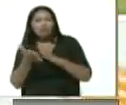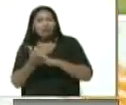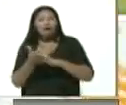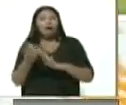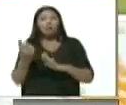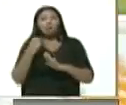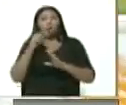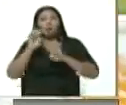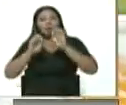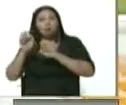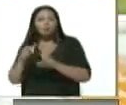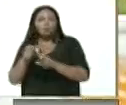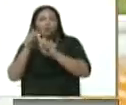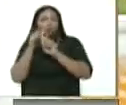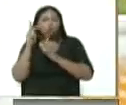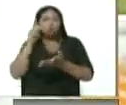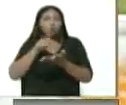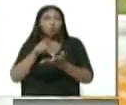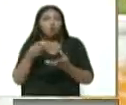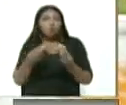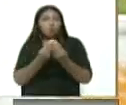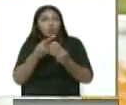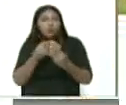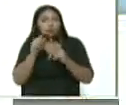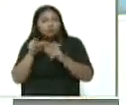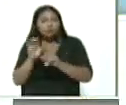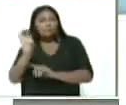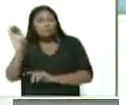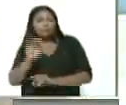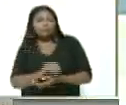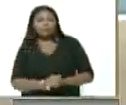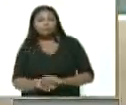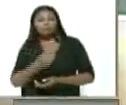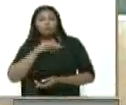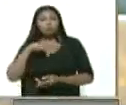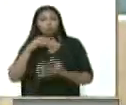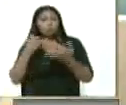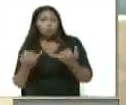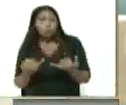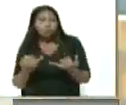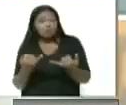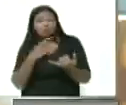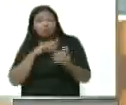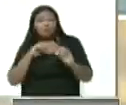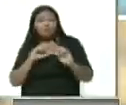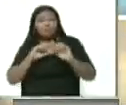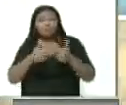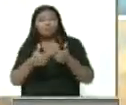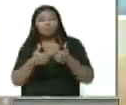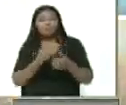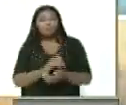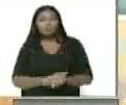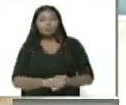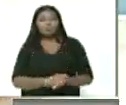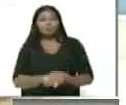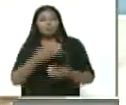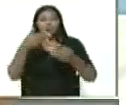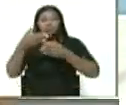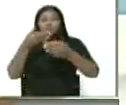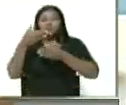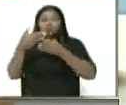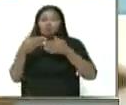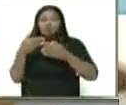calificado para estar en ese respectivo país y nosotros bueno que hemos iniciado esas conversaciones